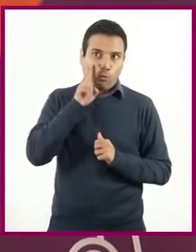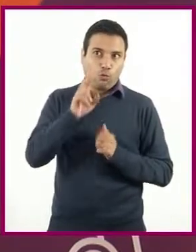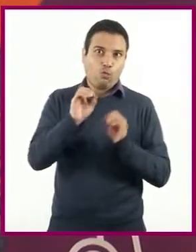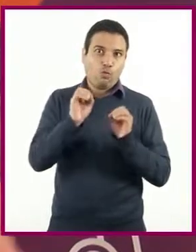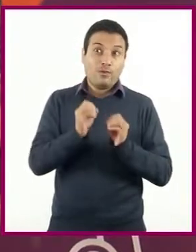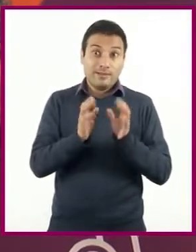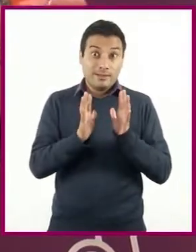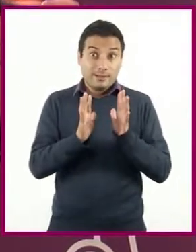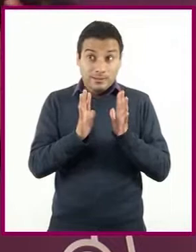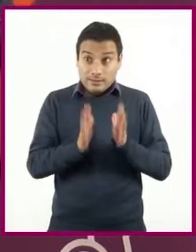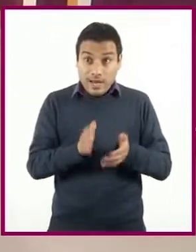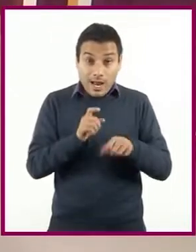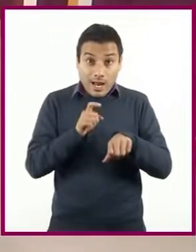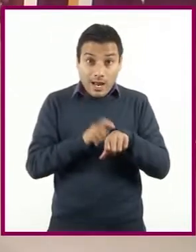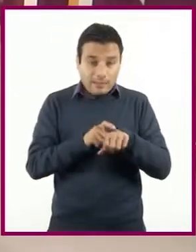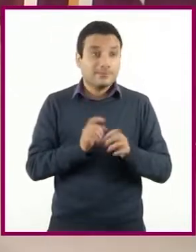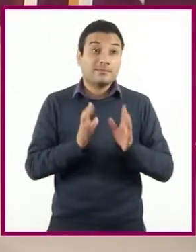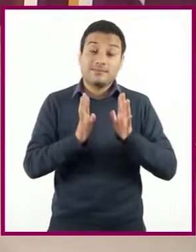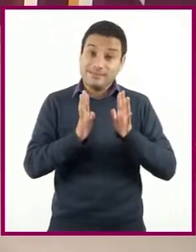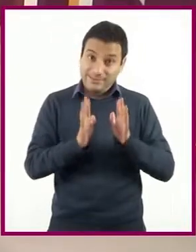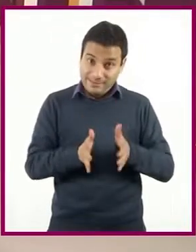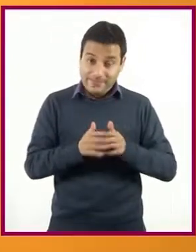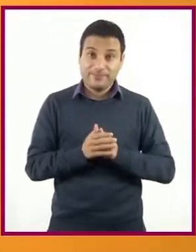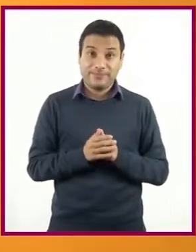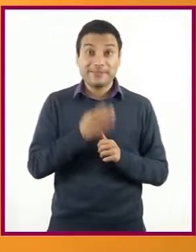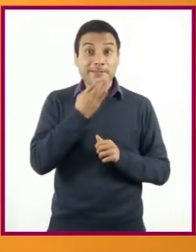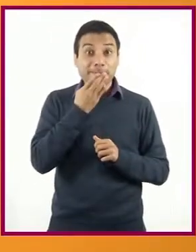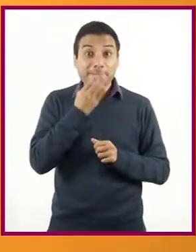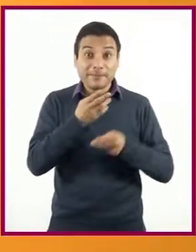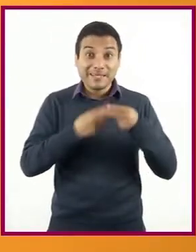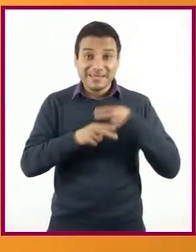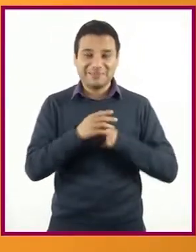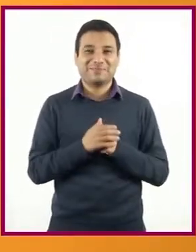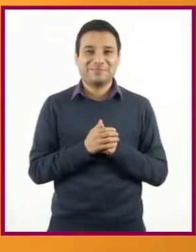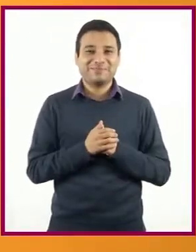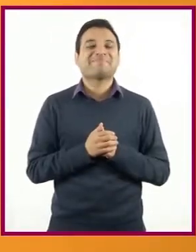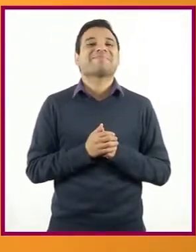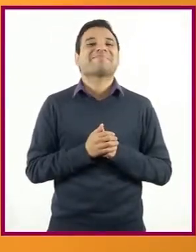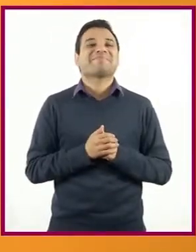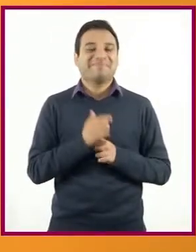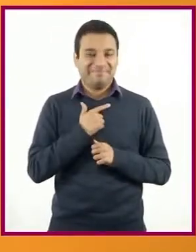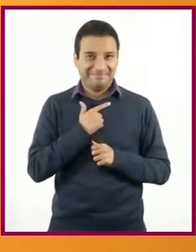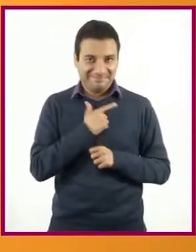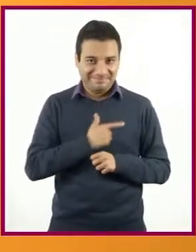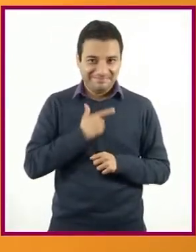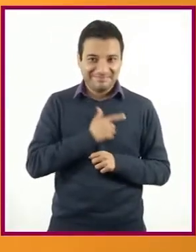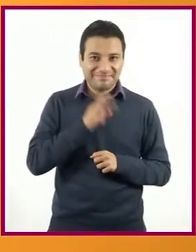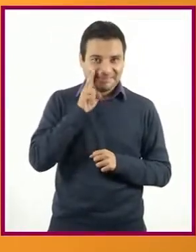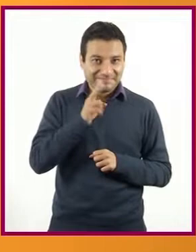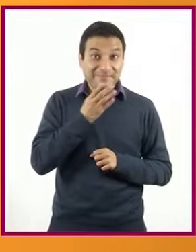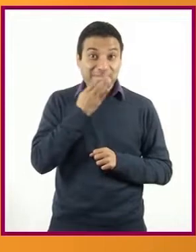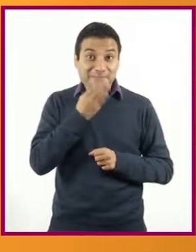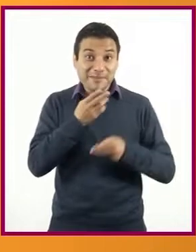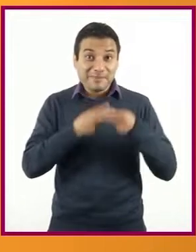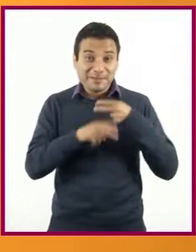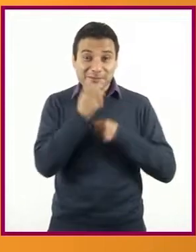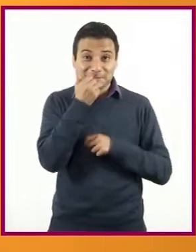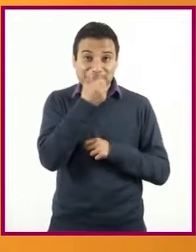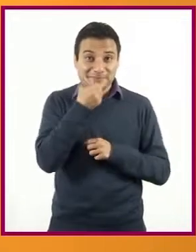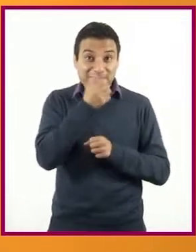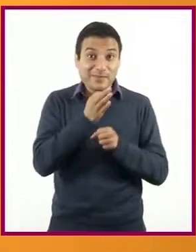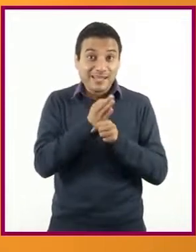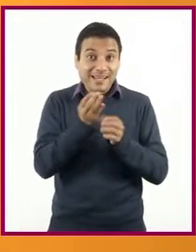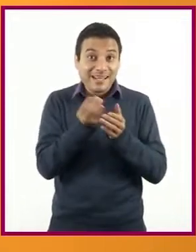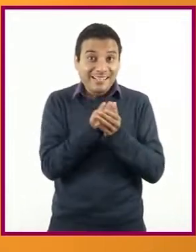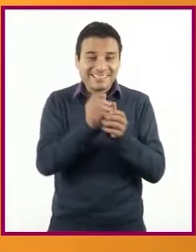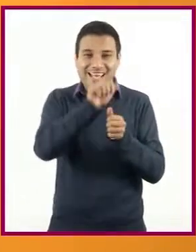hora? Sí, tenemos que dar la bienvenida. Ah, sí. Qué bueno que están con nosotros. Sean bienvenidos y bienvenidas a su sesión de